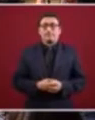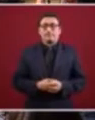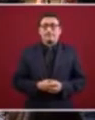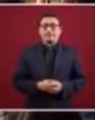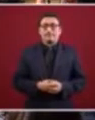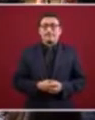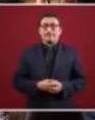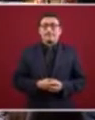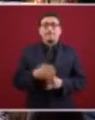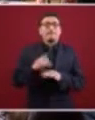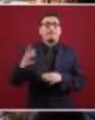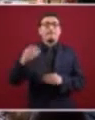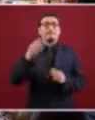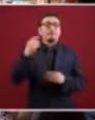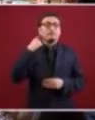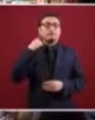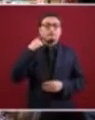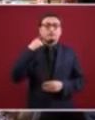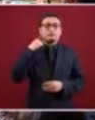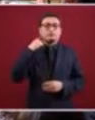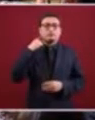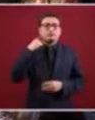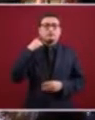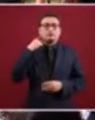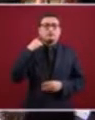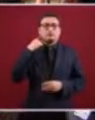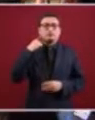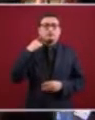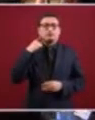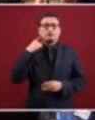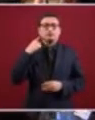aquí, recibimos. Por eso, pero ¿de quién fue?